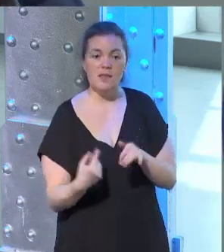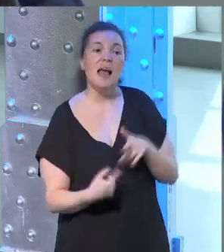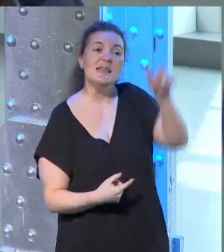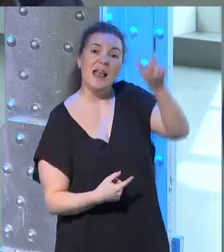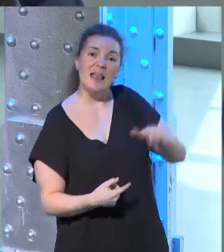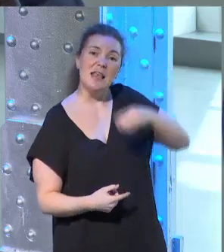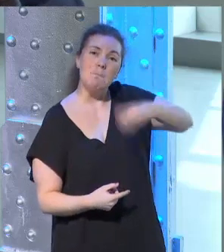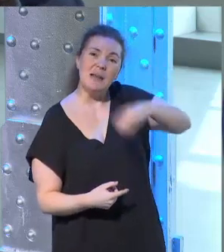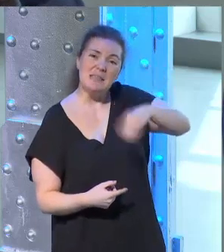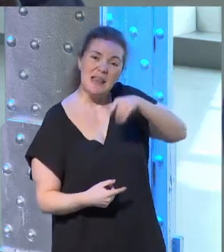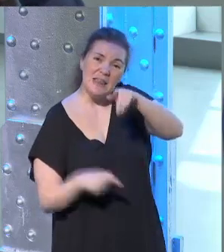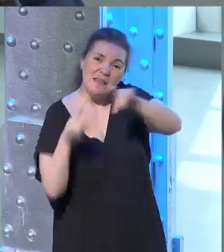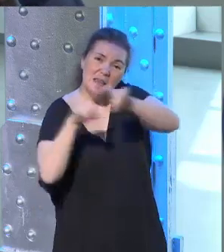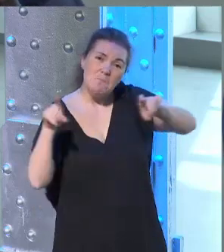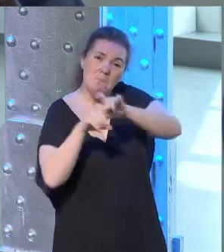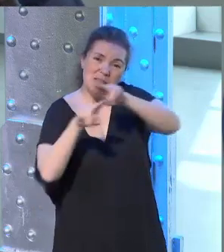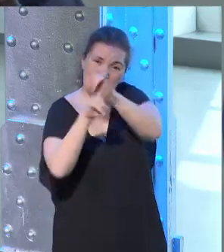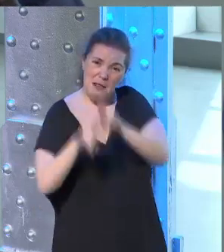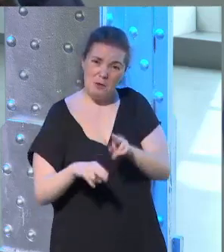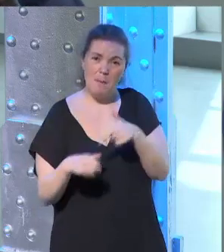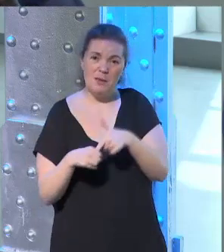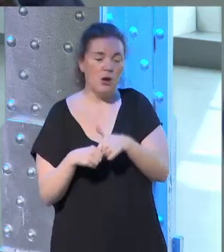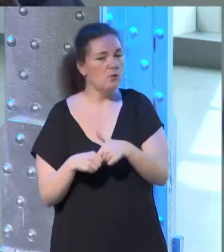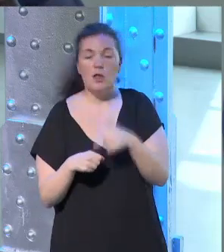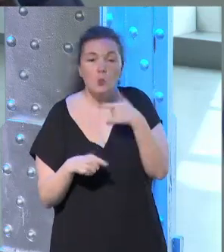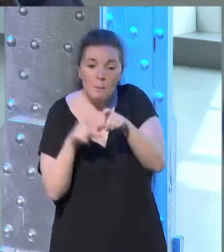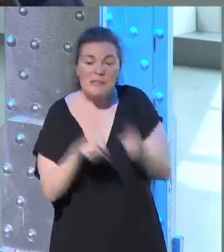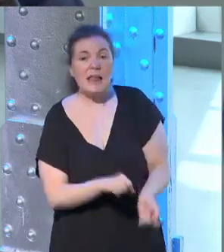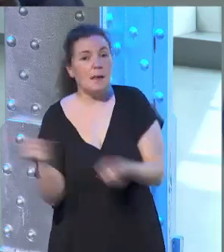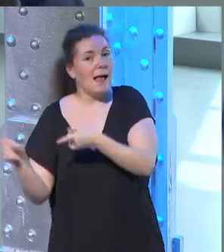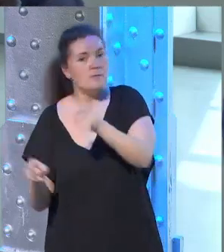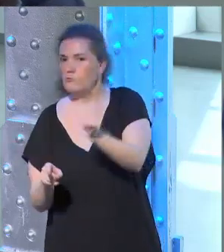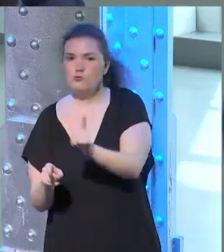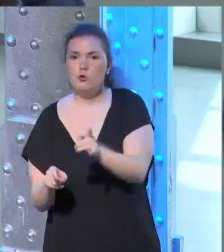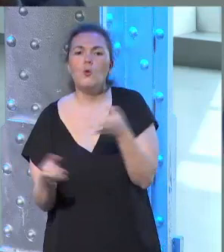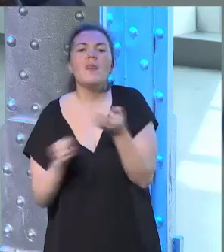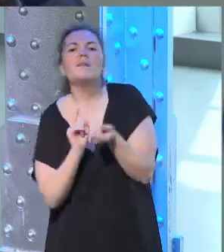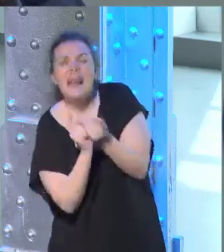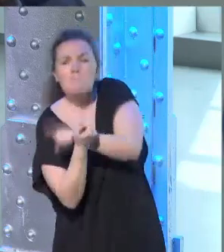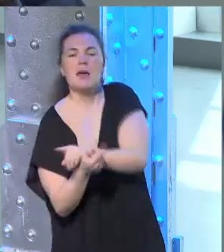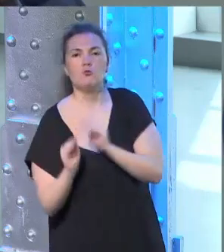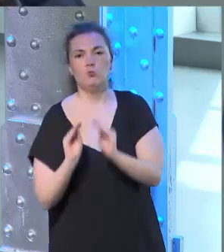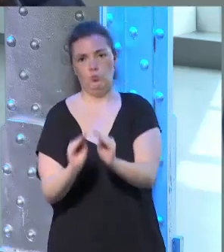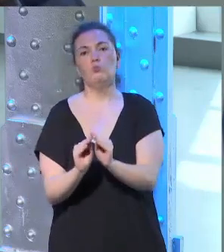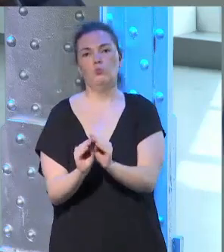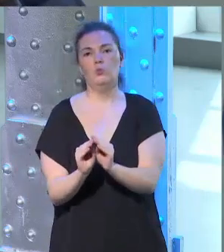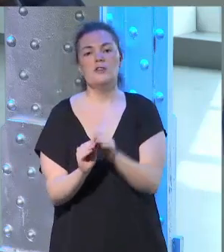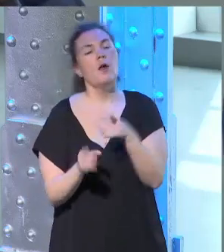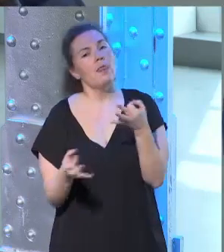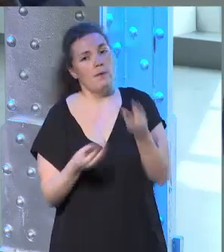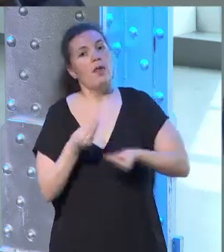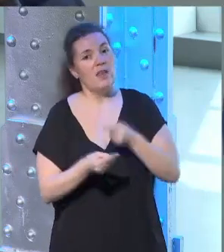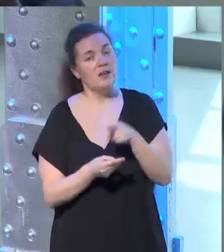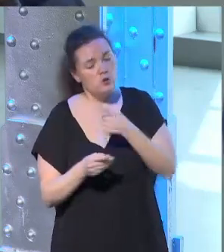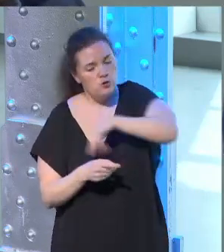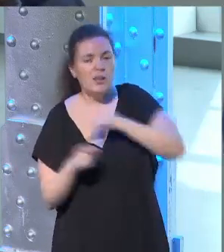presidente de esa multinacional, hay que decirle, no, usted no se va a ningún lado. Usted lo que tiene que hacer es cambiar. Y eso tenemos que hacerlo y eso es lo que estamos